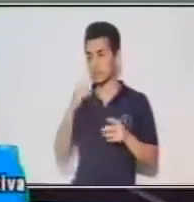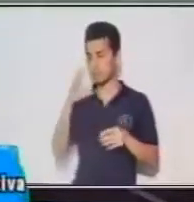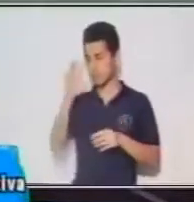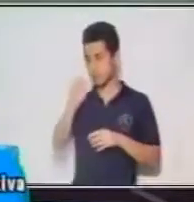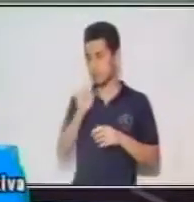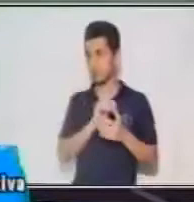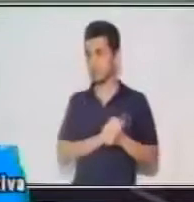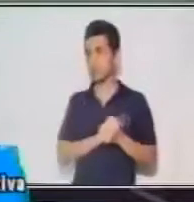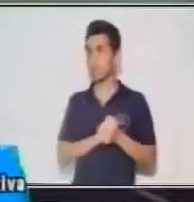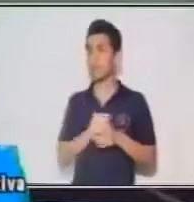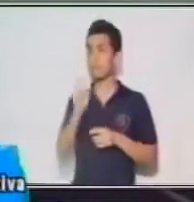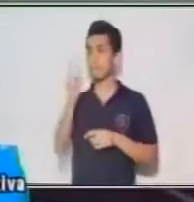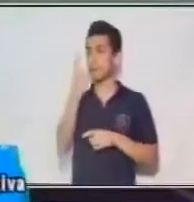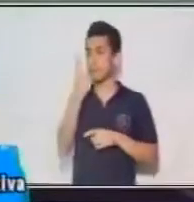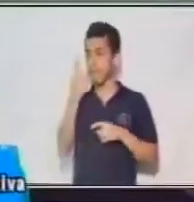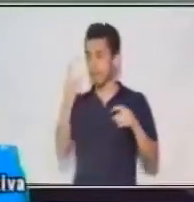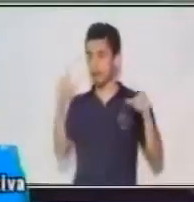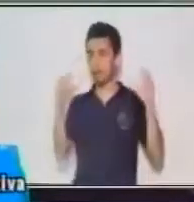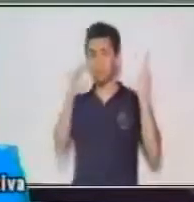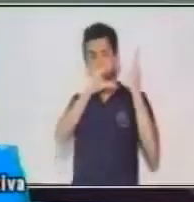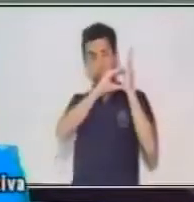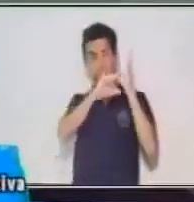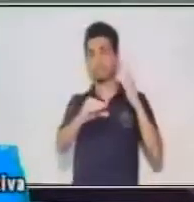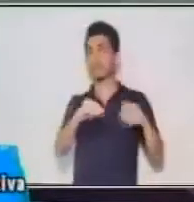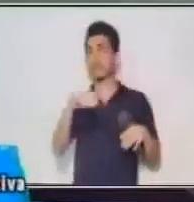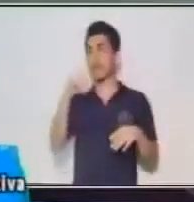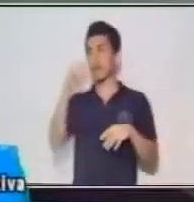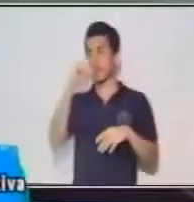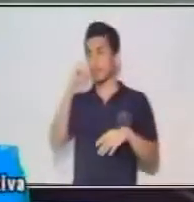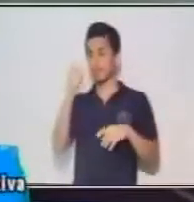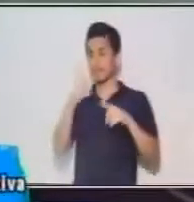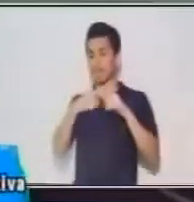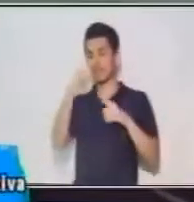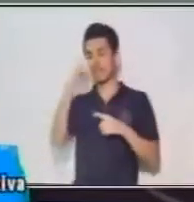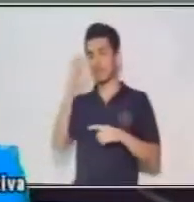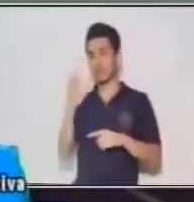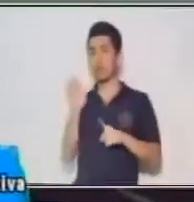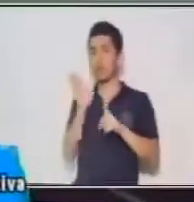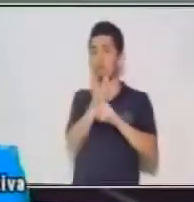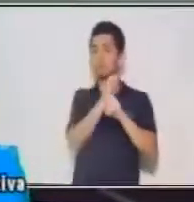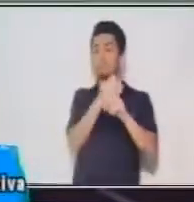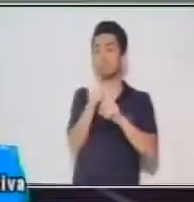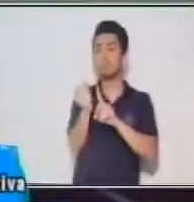el primer texto, que son los textos persuasivos.